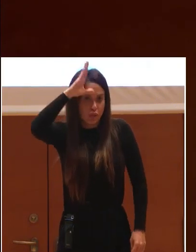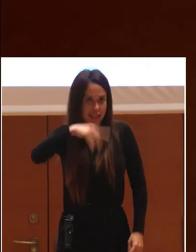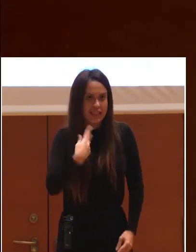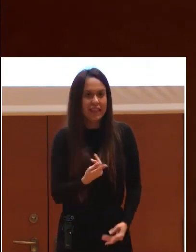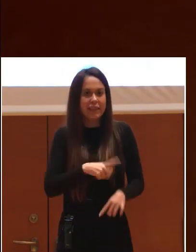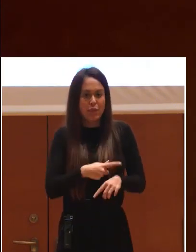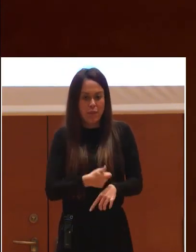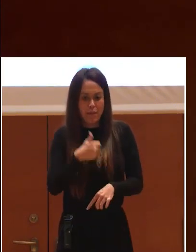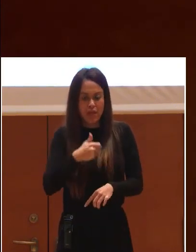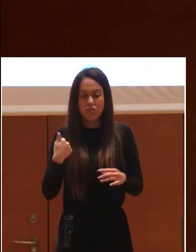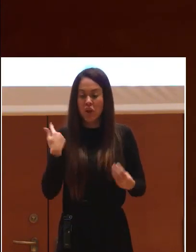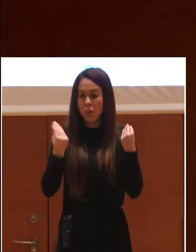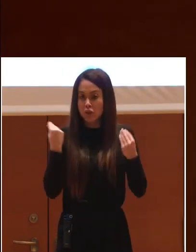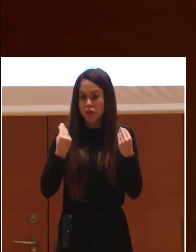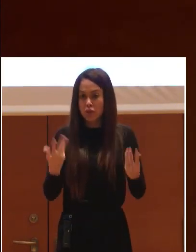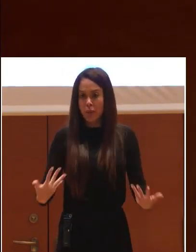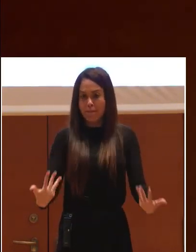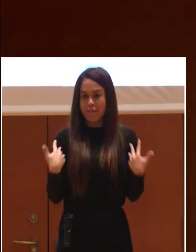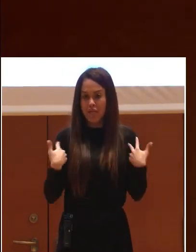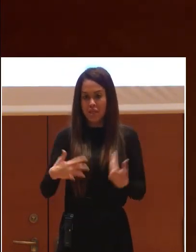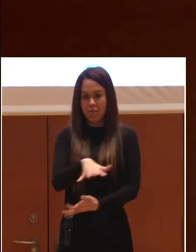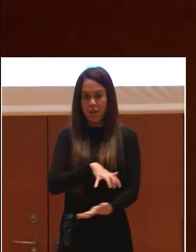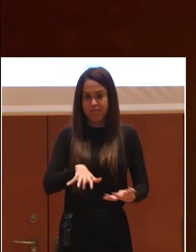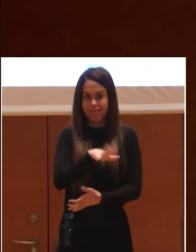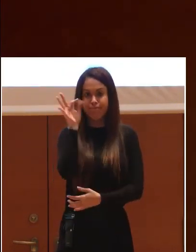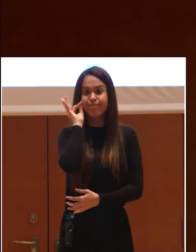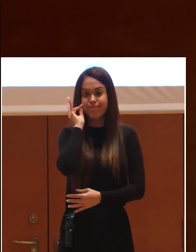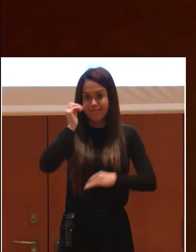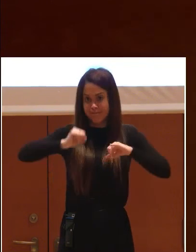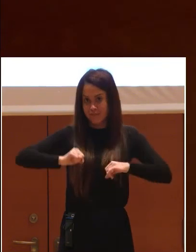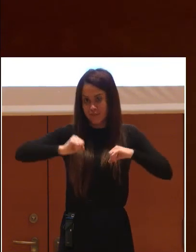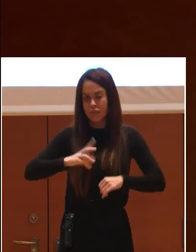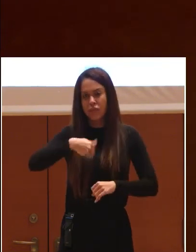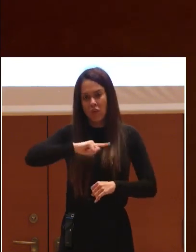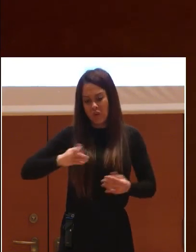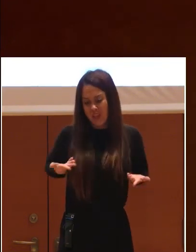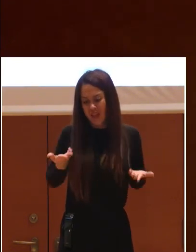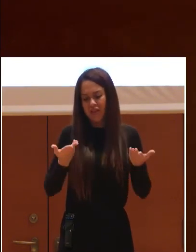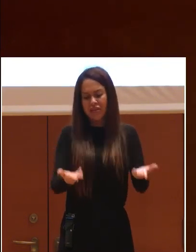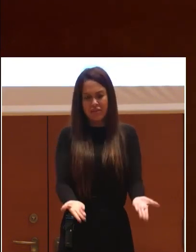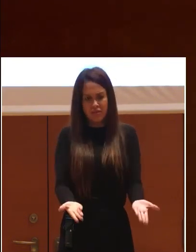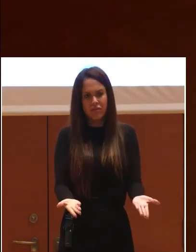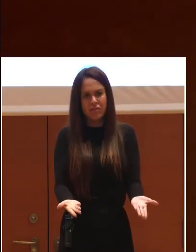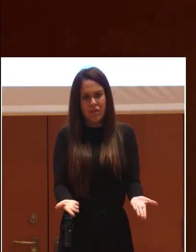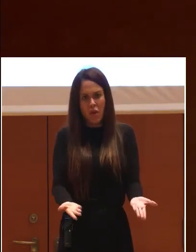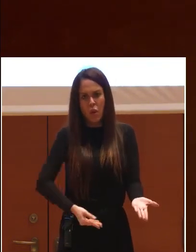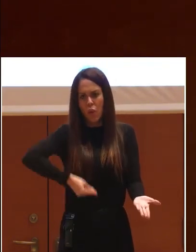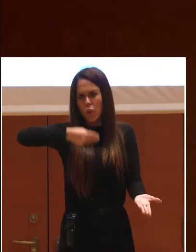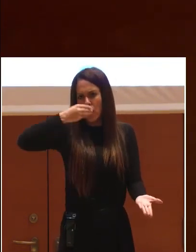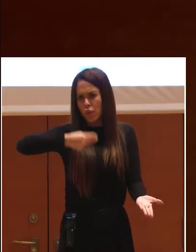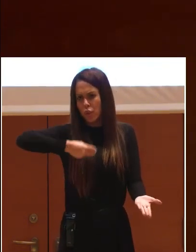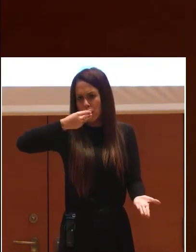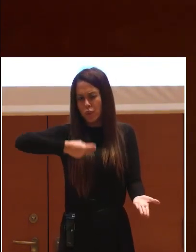bueno digo en teoría porque todo el mundo está trabajando no si no son los nietos es otra cosa pero en teoría tiene más tiempo